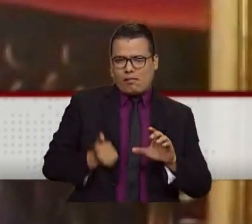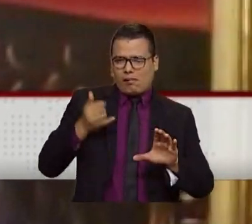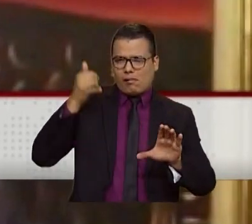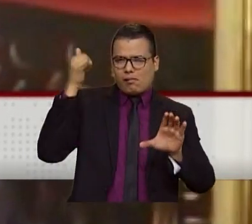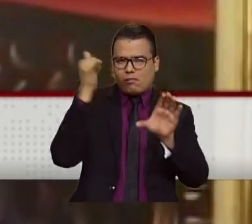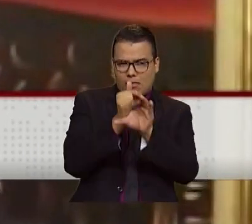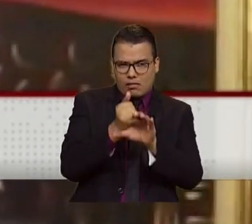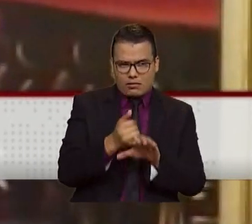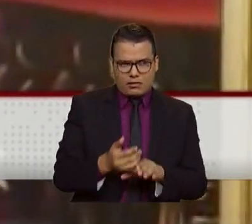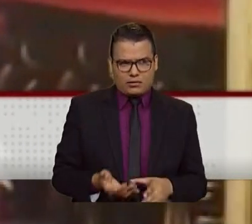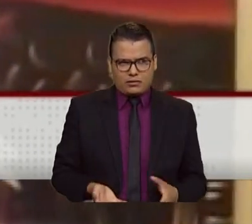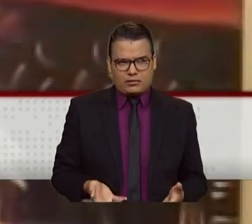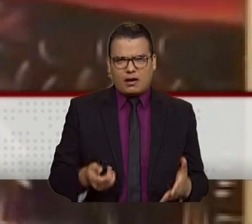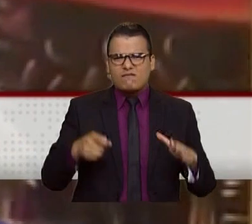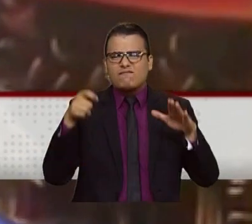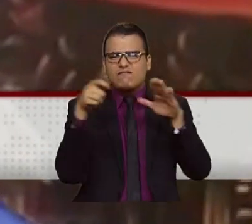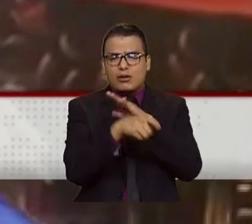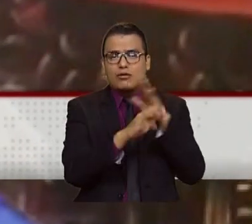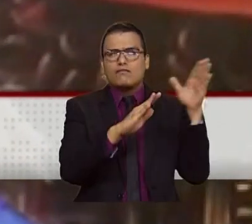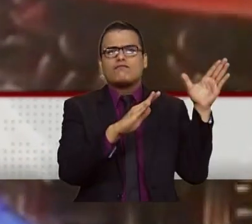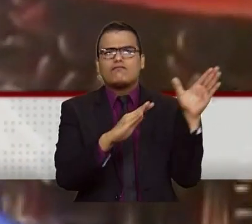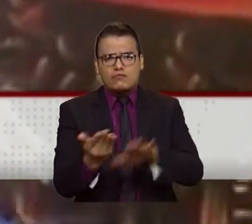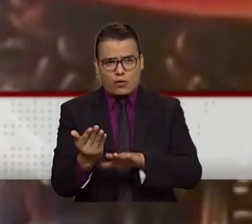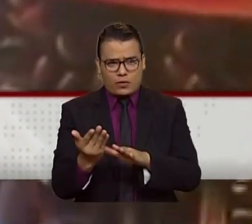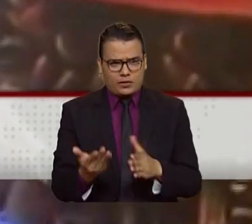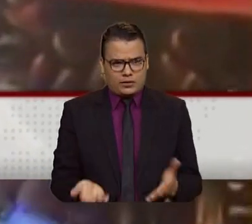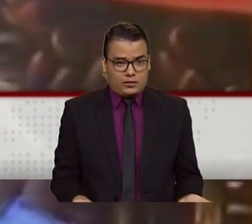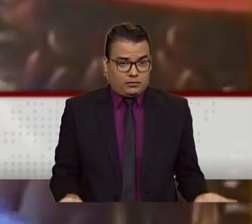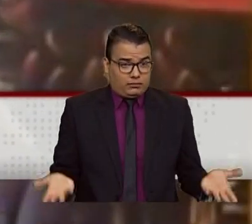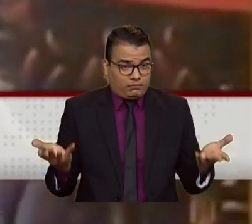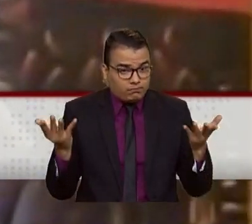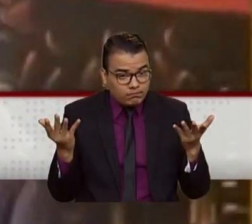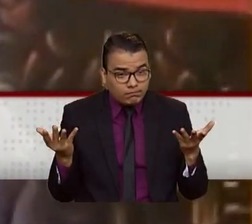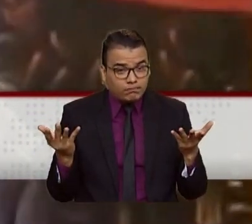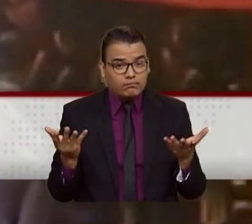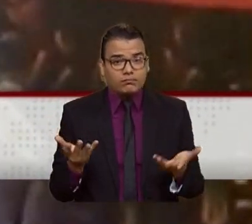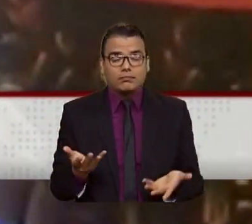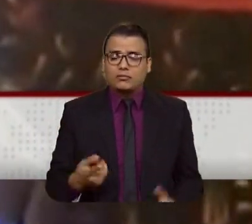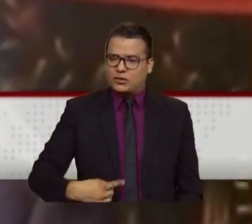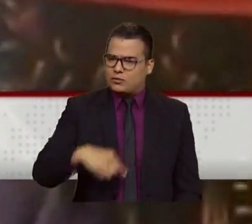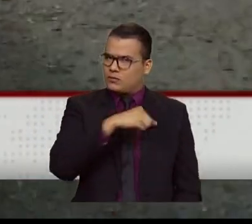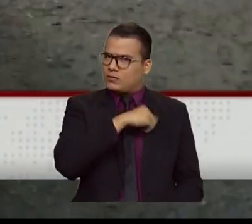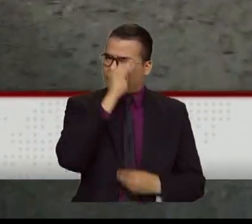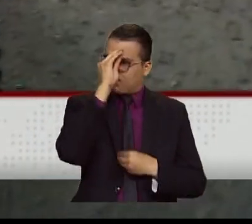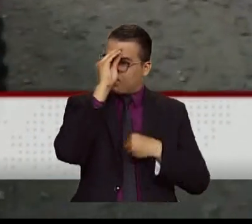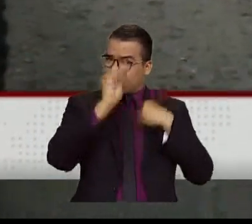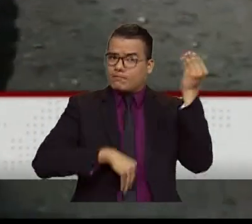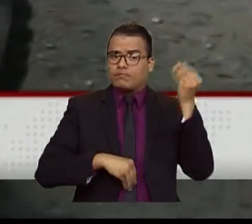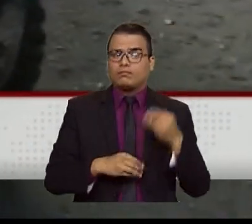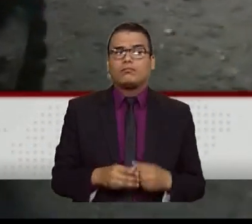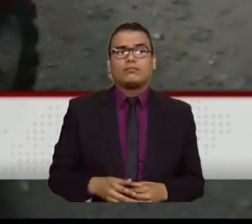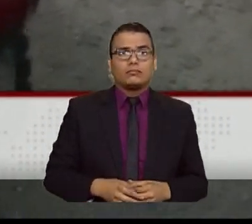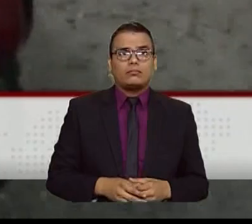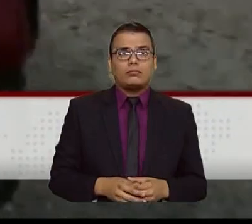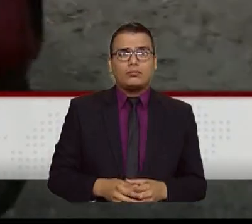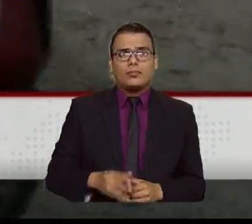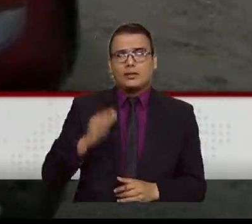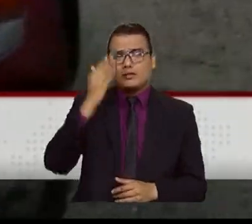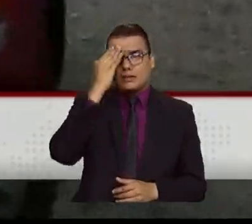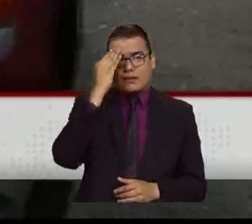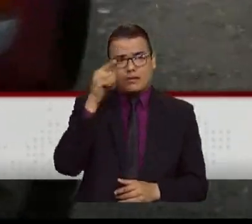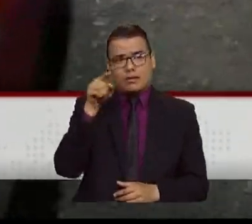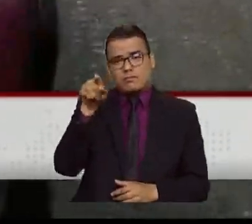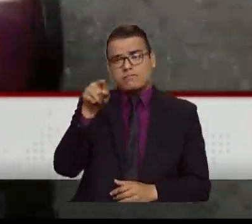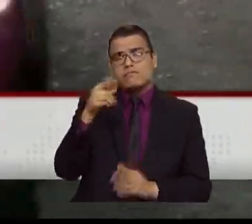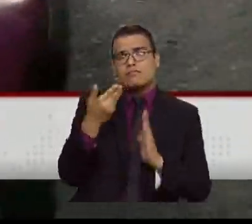vulnerada violada asesinada es un feminicidio y lo debemos rechazar con contundencia aunque existen pruebas que se indican a